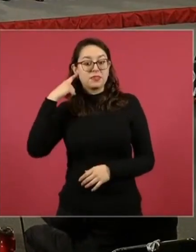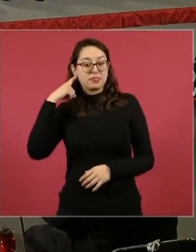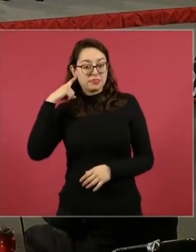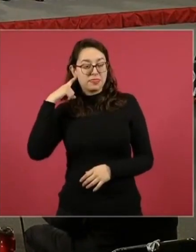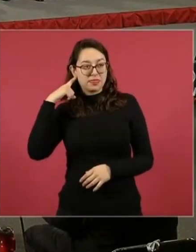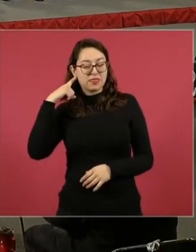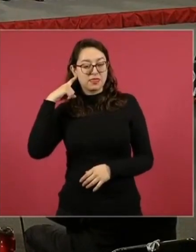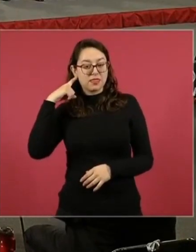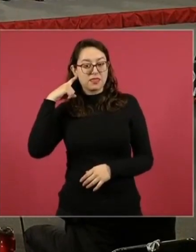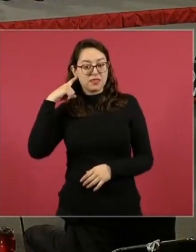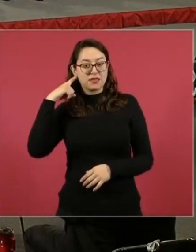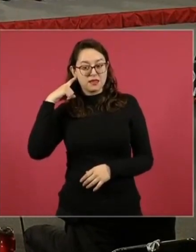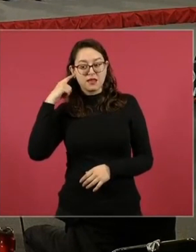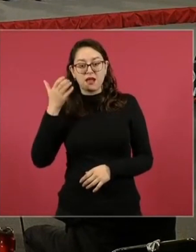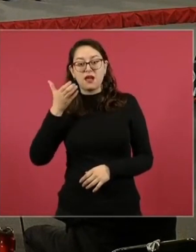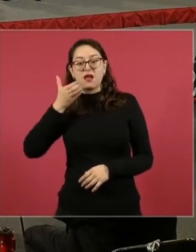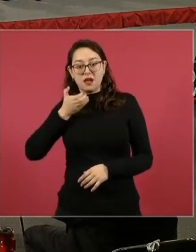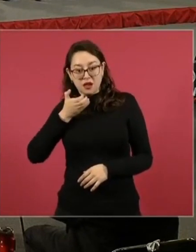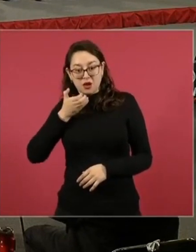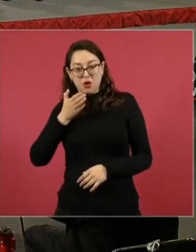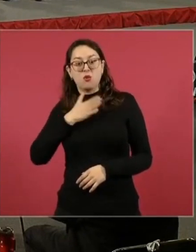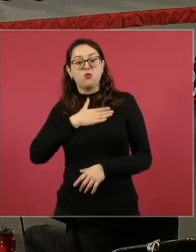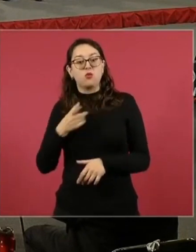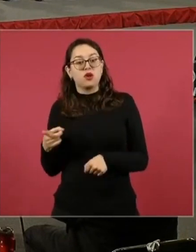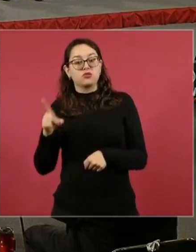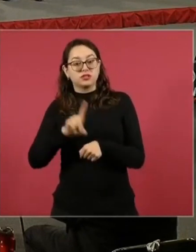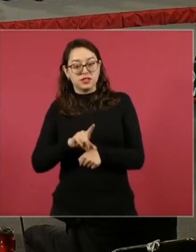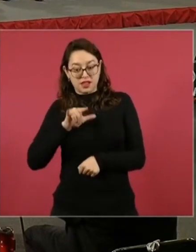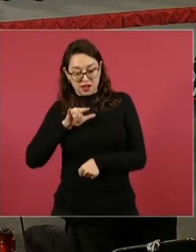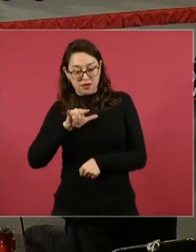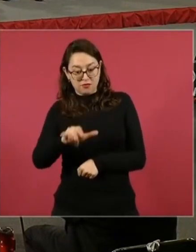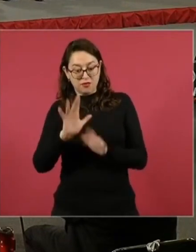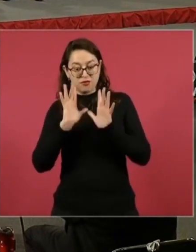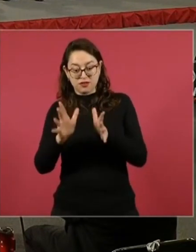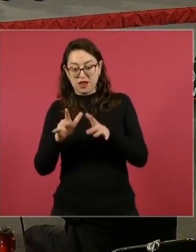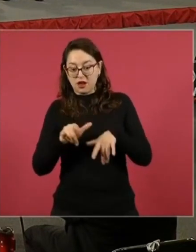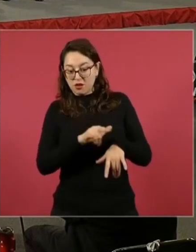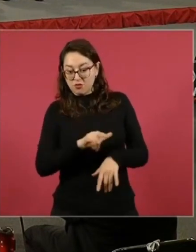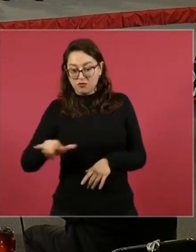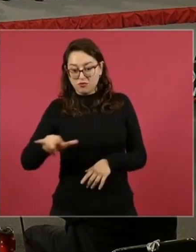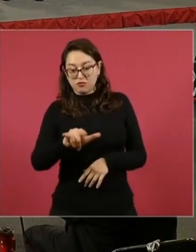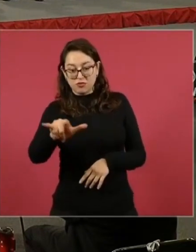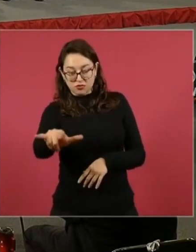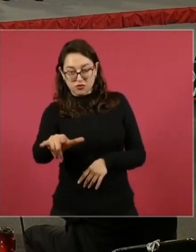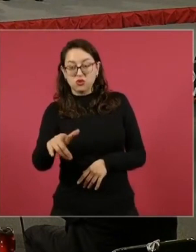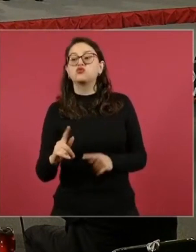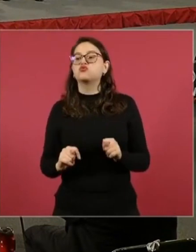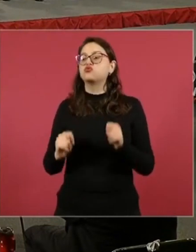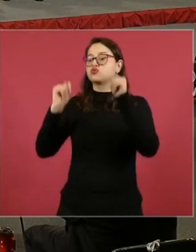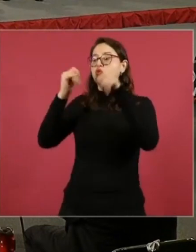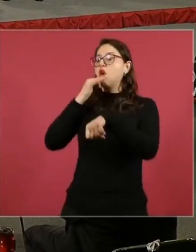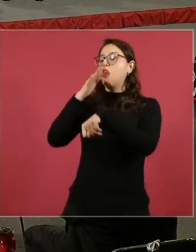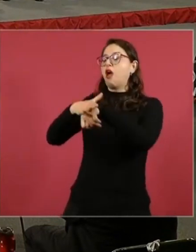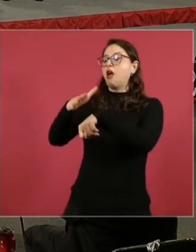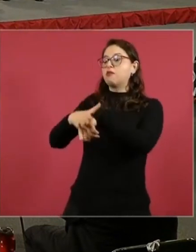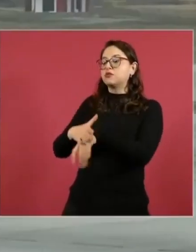despegue estamos en hotel para tomar kil y manten de jul mexicana 1788